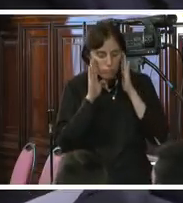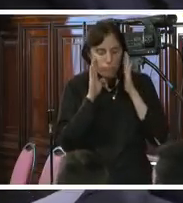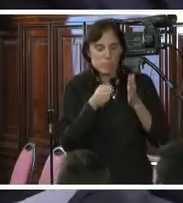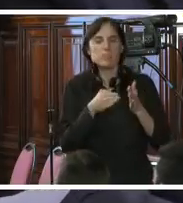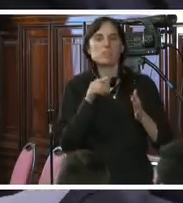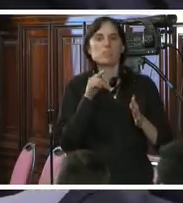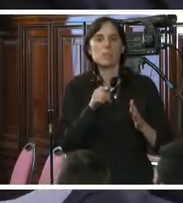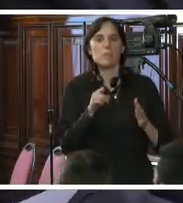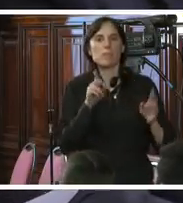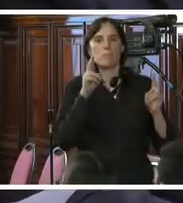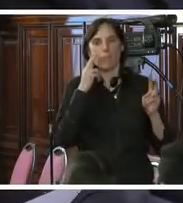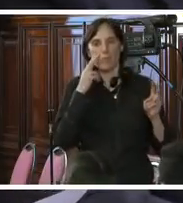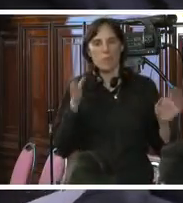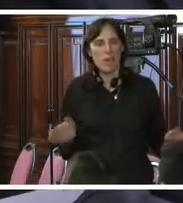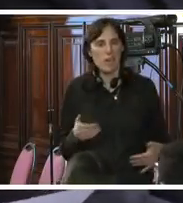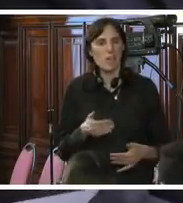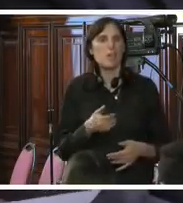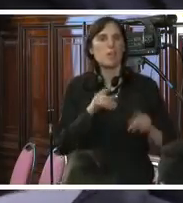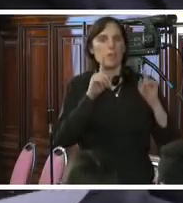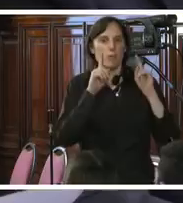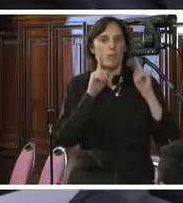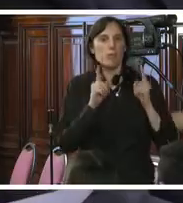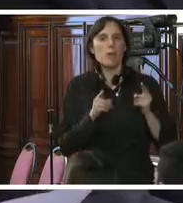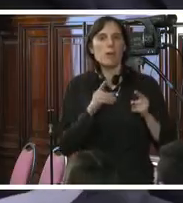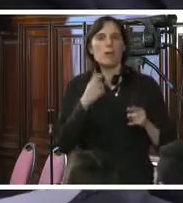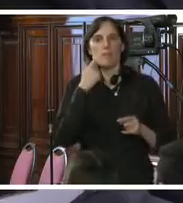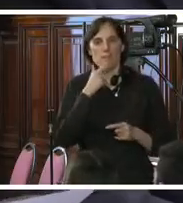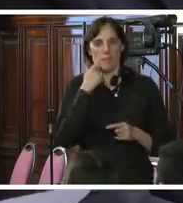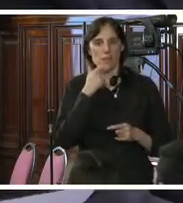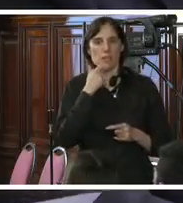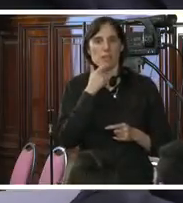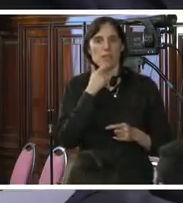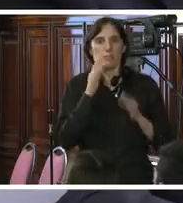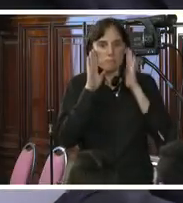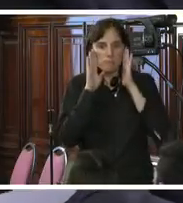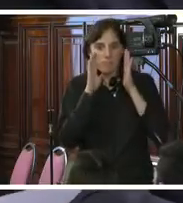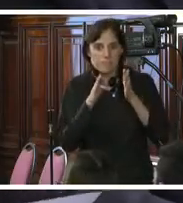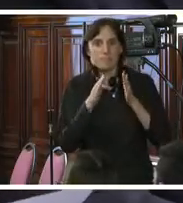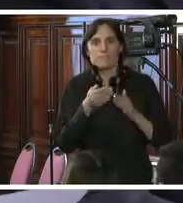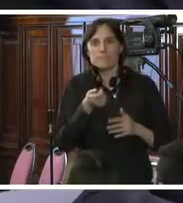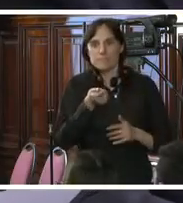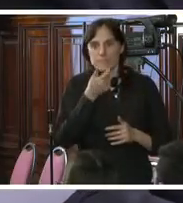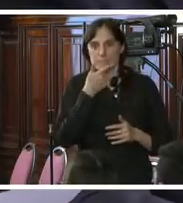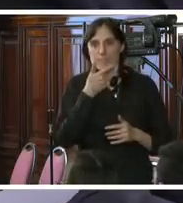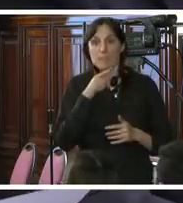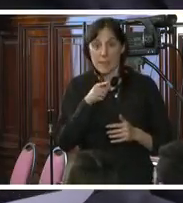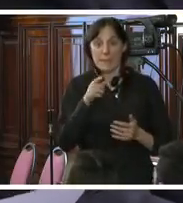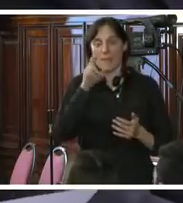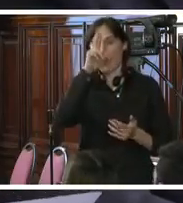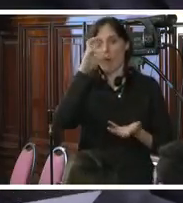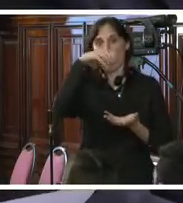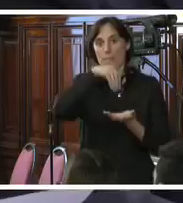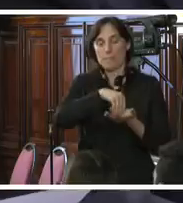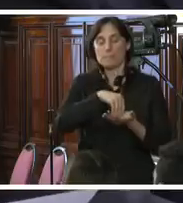de género en los prestadores de los servicios de salud, cuarto, a la falta de disponibilidad del anticonceptivo oral de emergencia en los establecimientos de